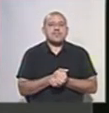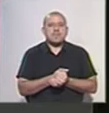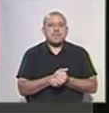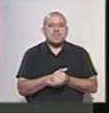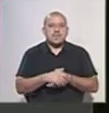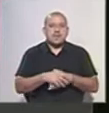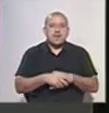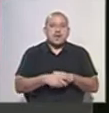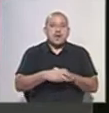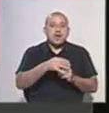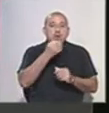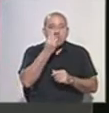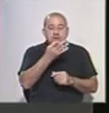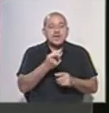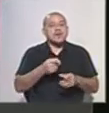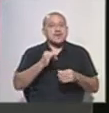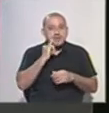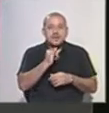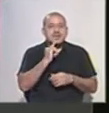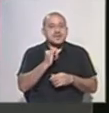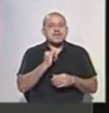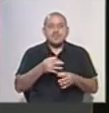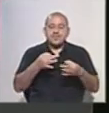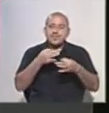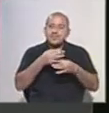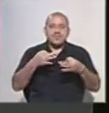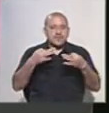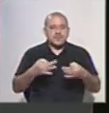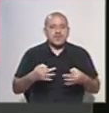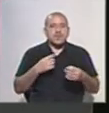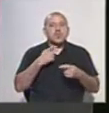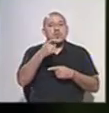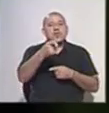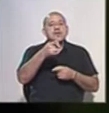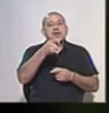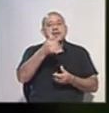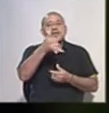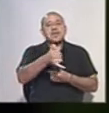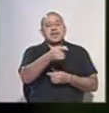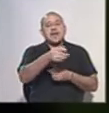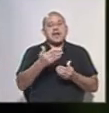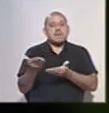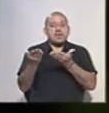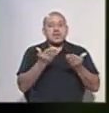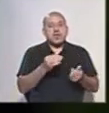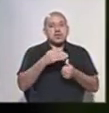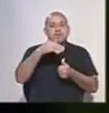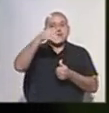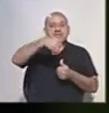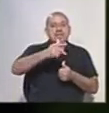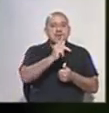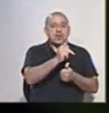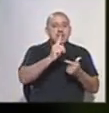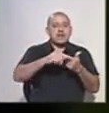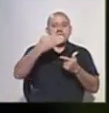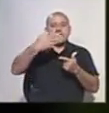¿Cómo andan? Exactamente, yo pensaba, ustedes hoy tienen ahí a Marcel y a Alejandro Balbis, ellos les pueden decir incluso si en algún